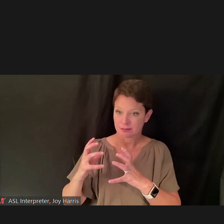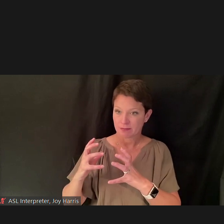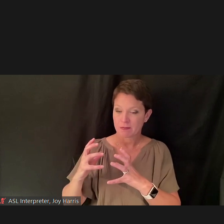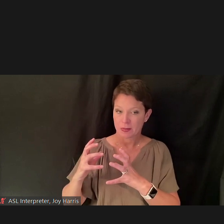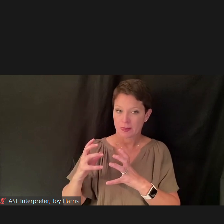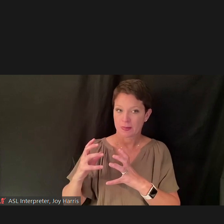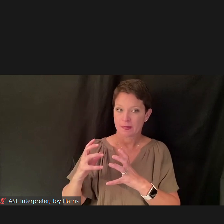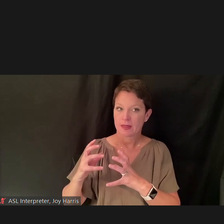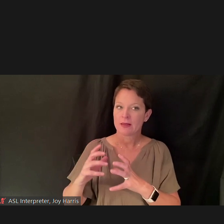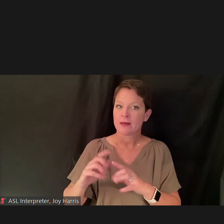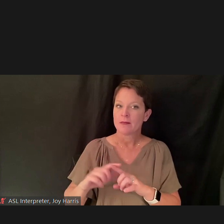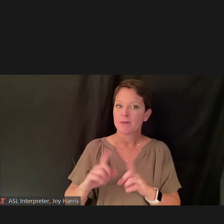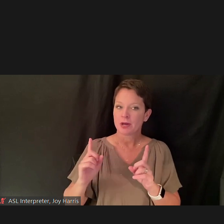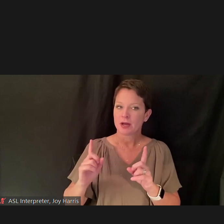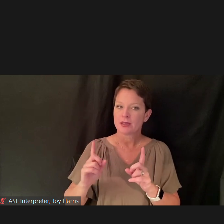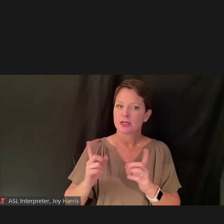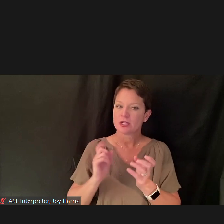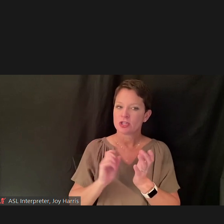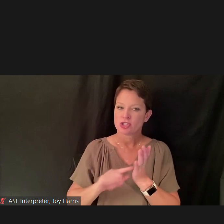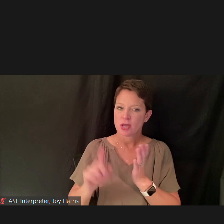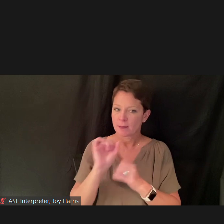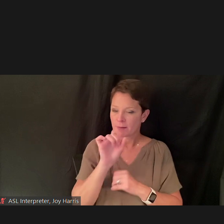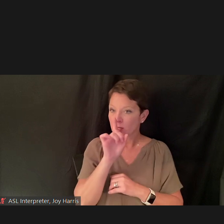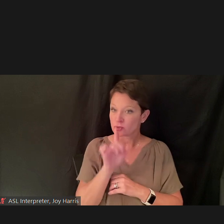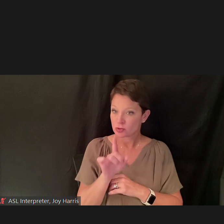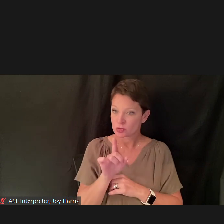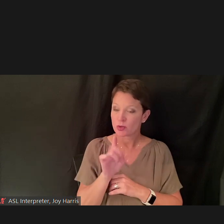Las opciones de personas de alto riesgo.